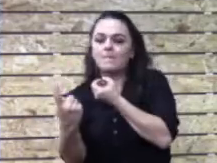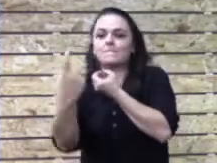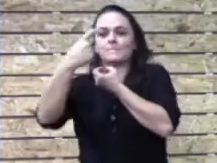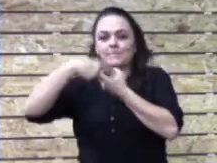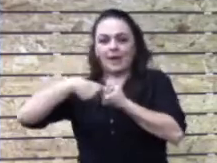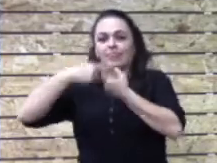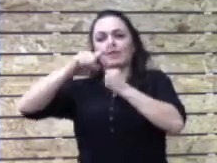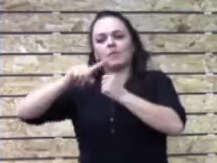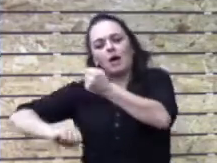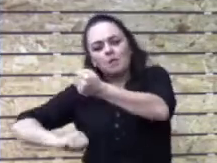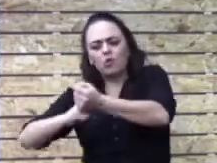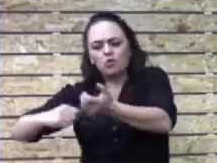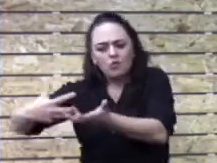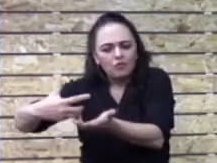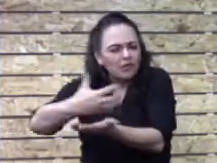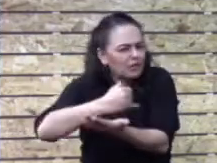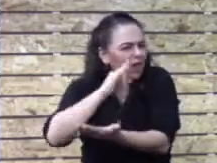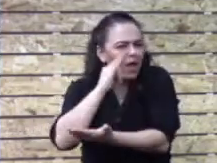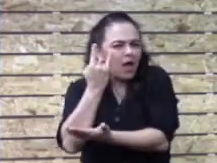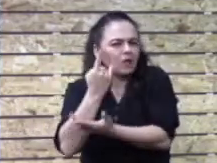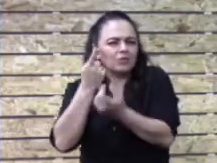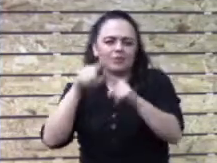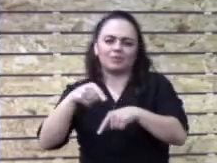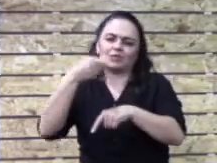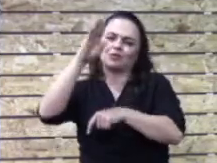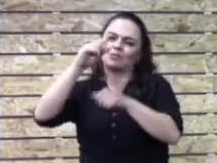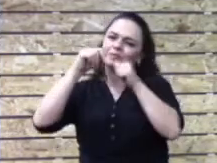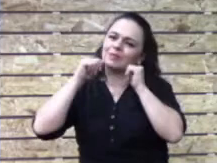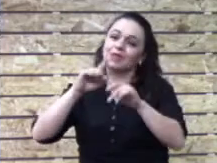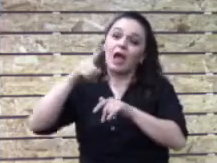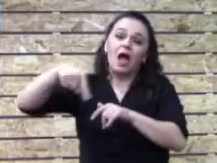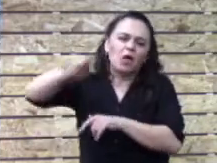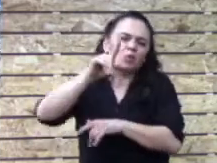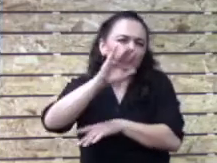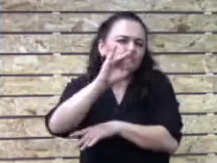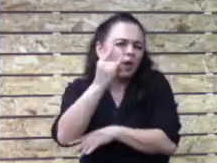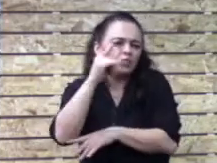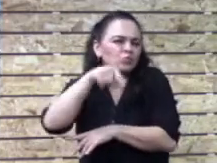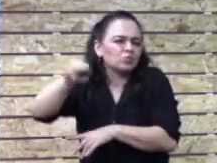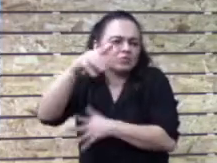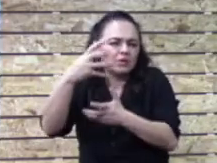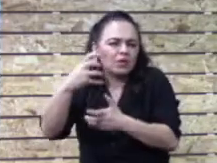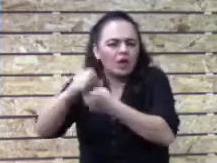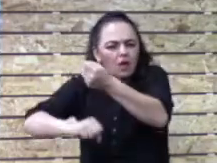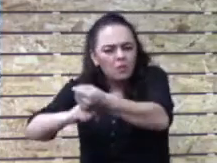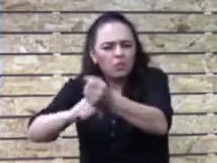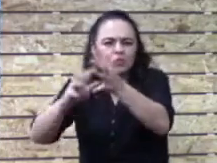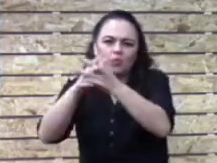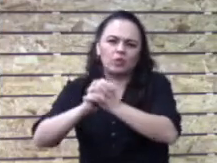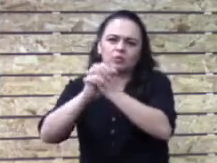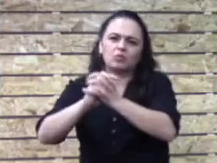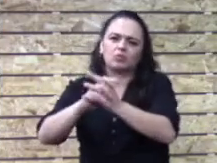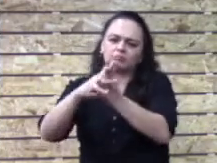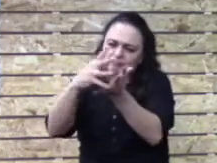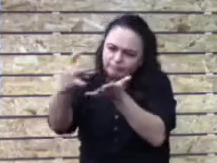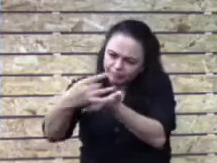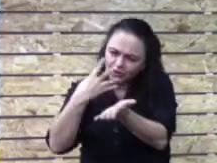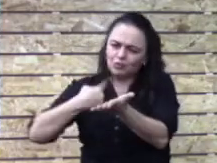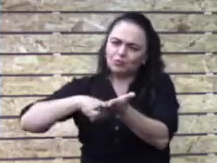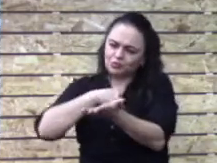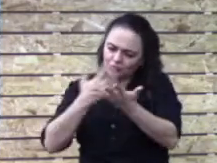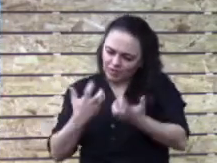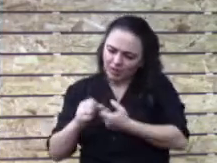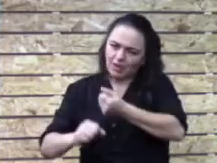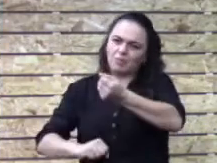el Señor te bendiga. Envíanos tus peticiones de oración. Nos sería un privilegio que pudiéramos orar por ti. Antes